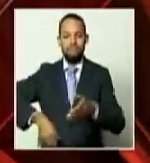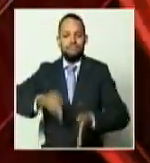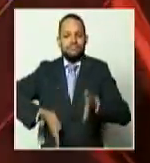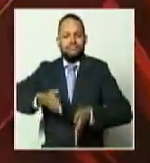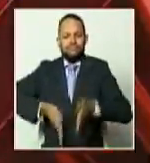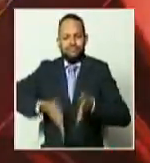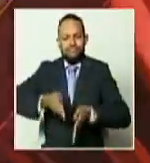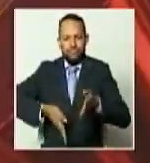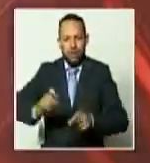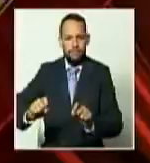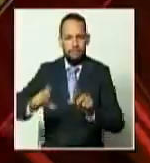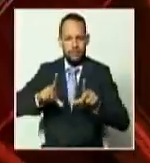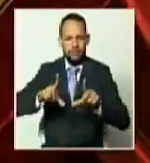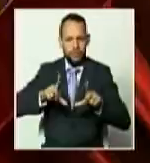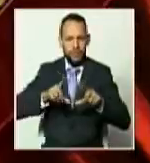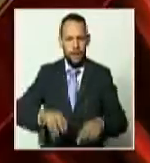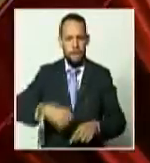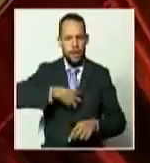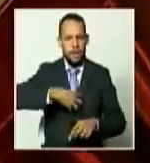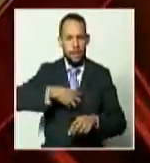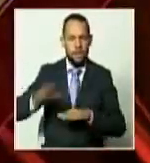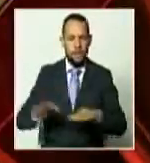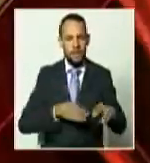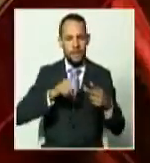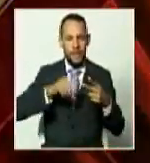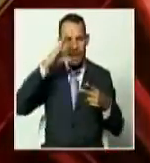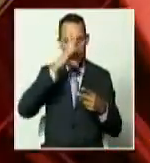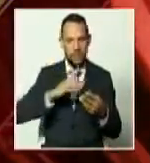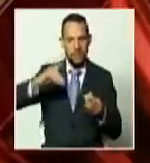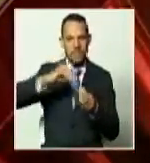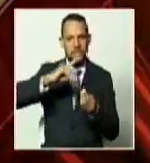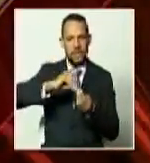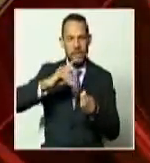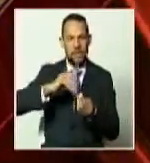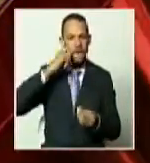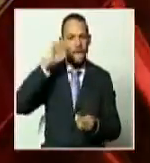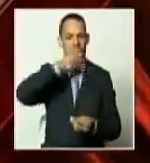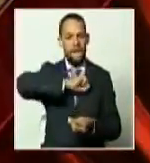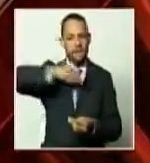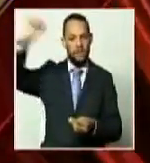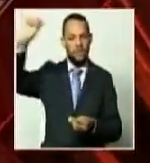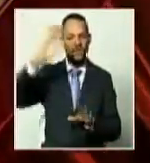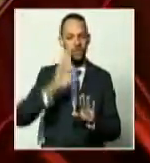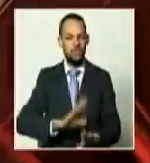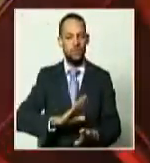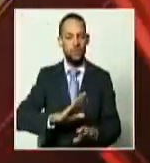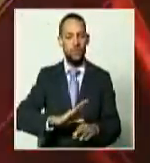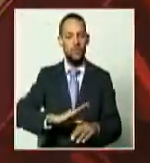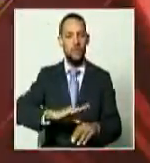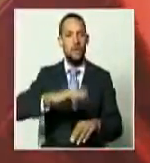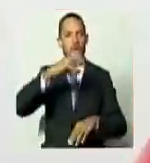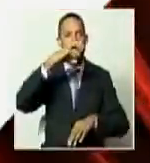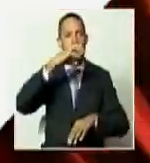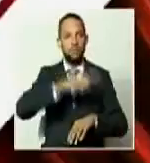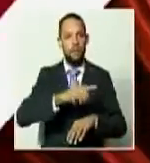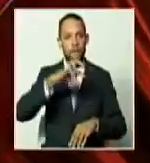carrera profesional. Deportes Quindío buscará repetir la victoria ante Universitario de Popayán el próximo